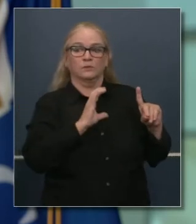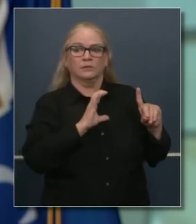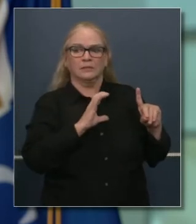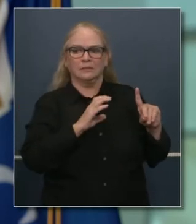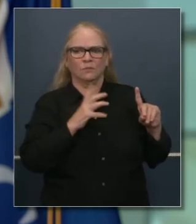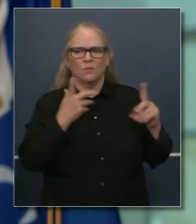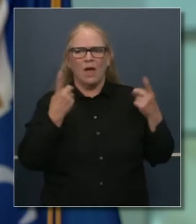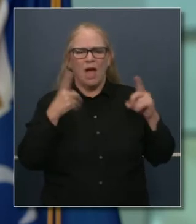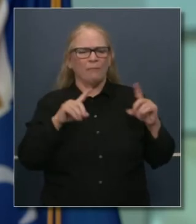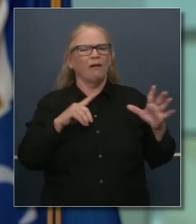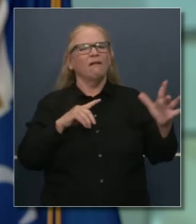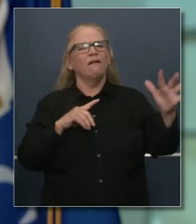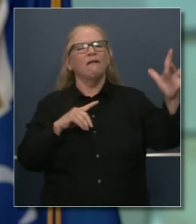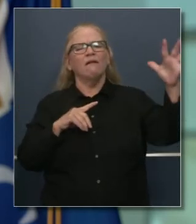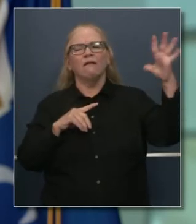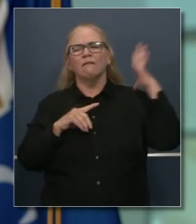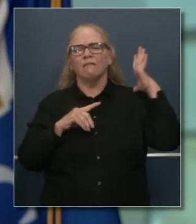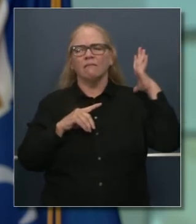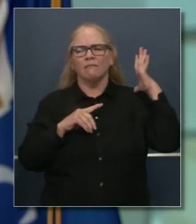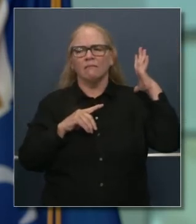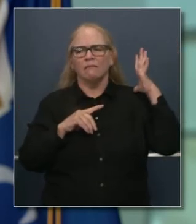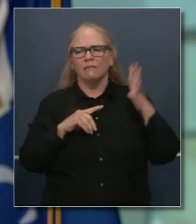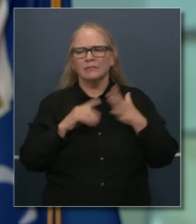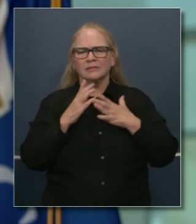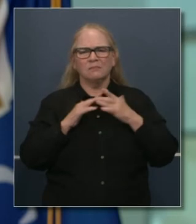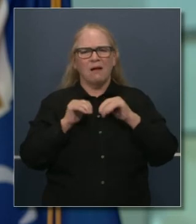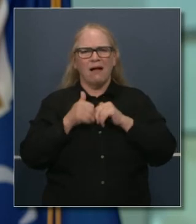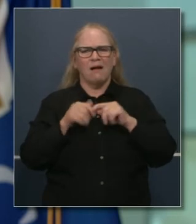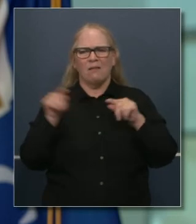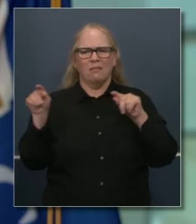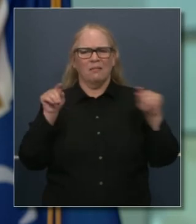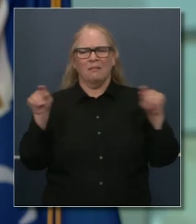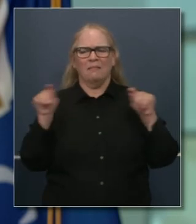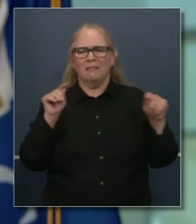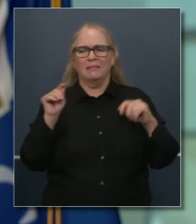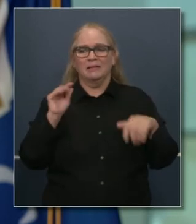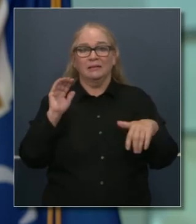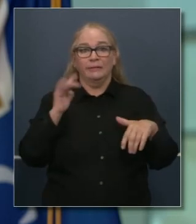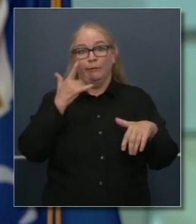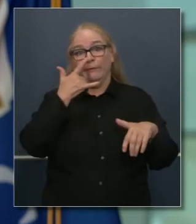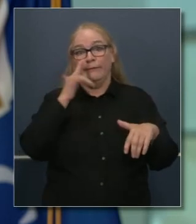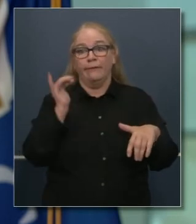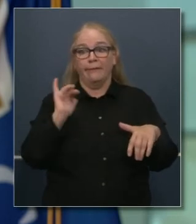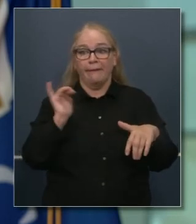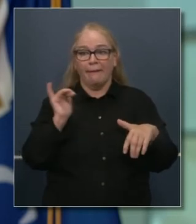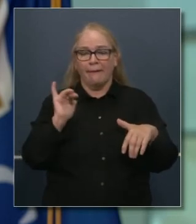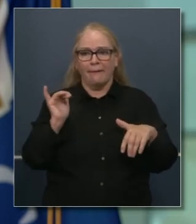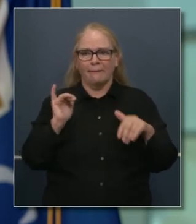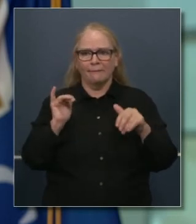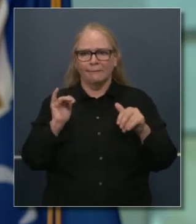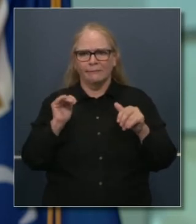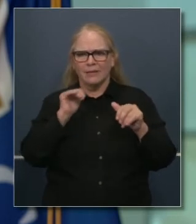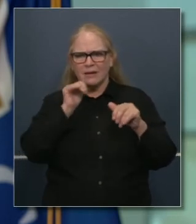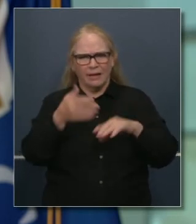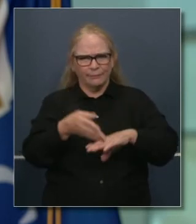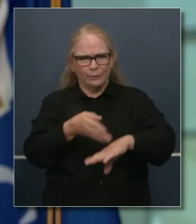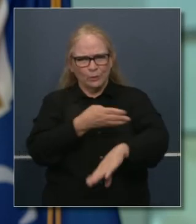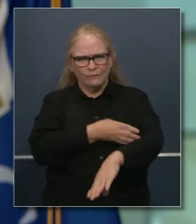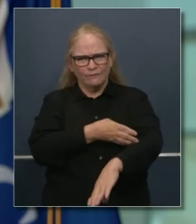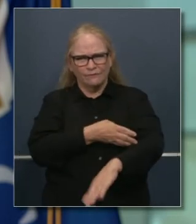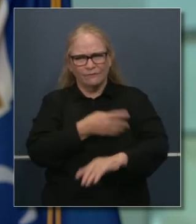hace ya algunos años y que de alguna manera nadie prestó atención puede darnos usted